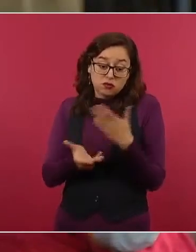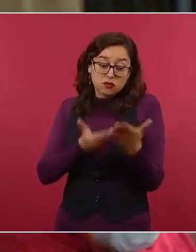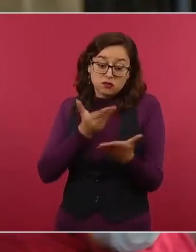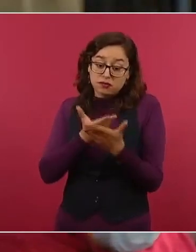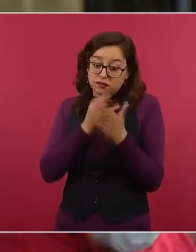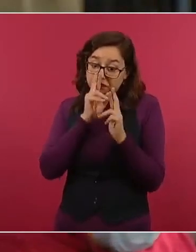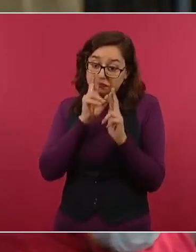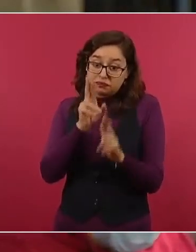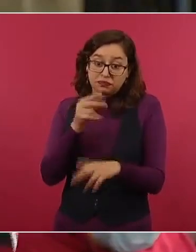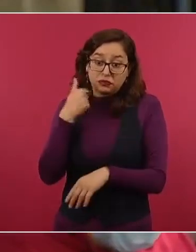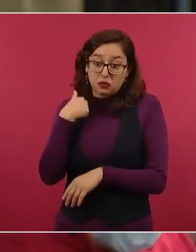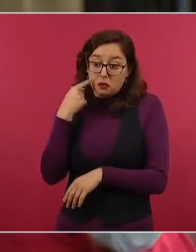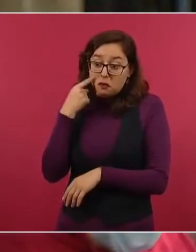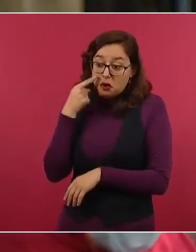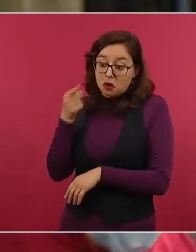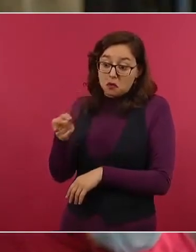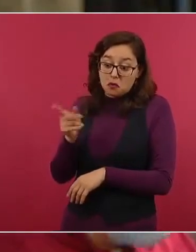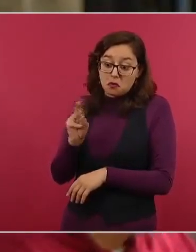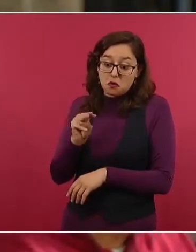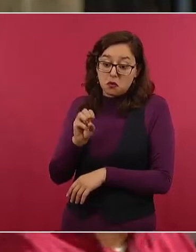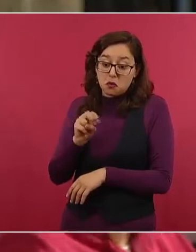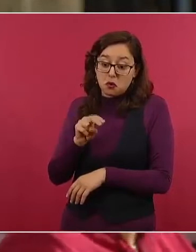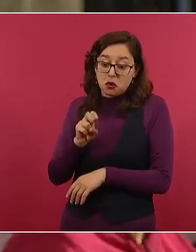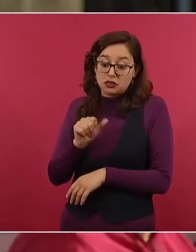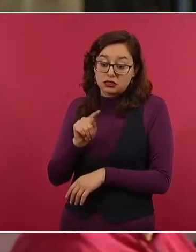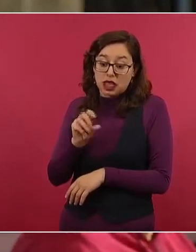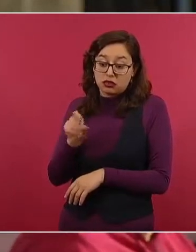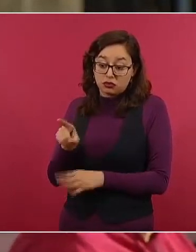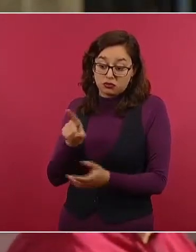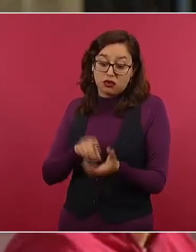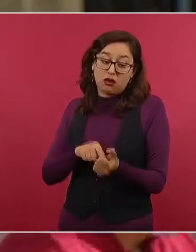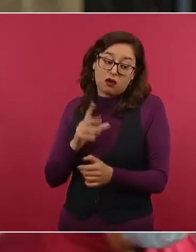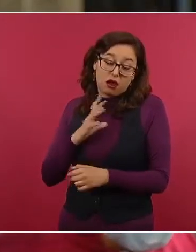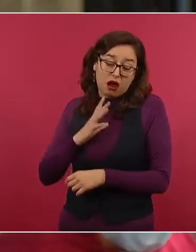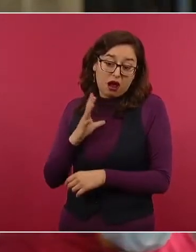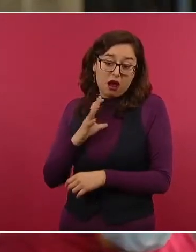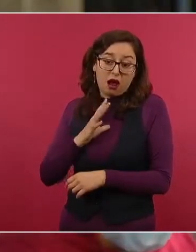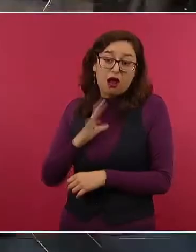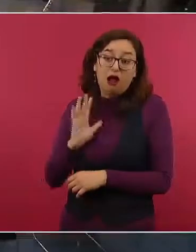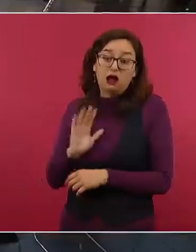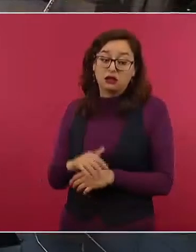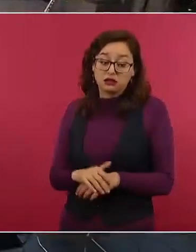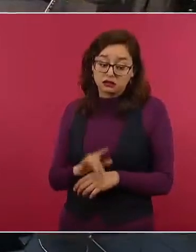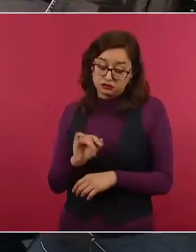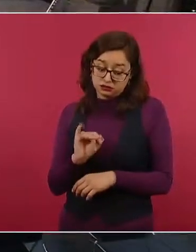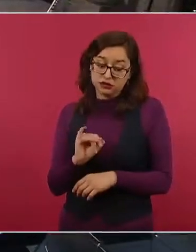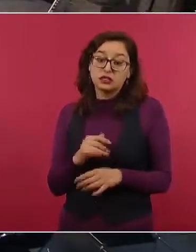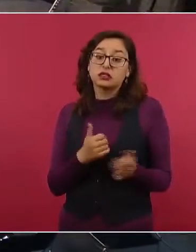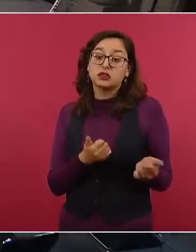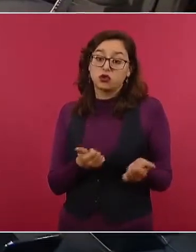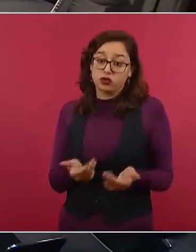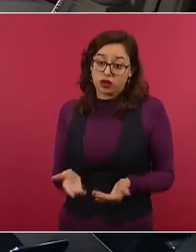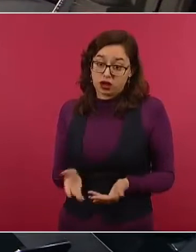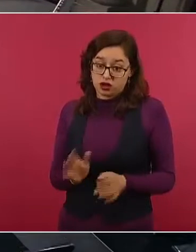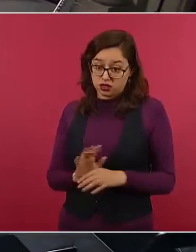compró Monsanto y que produce maíz transgénico. ¿Por qué digo que sí consumimos maíz? Porque yo mismo